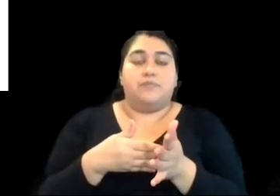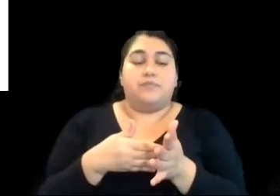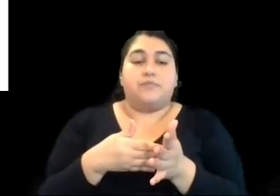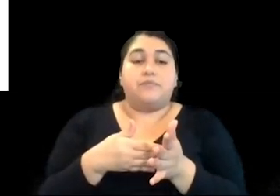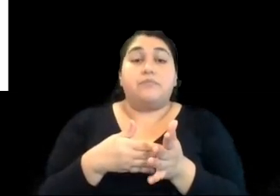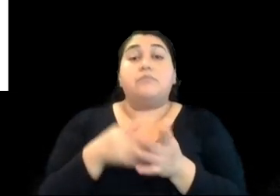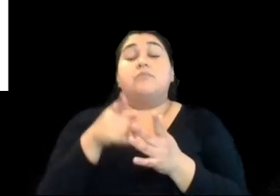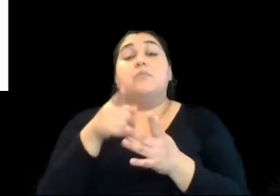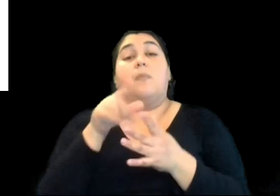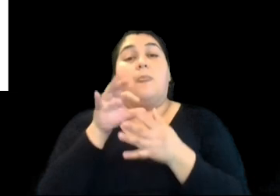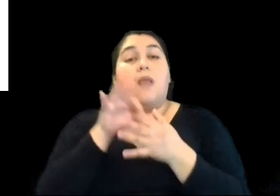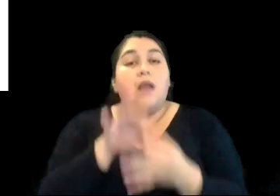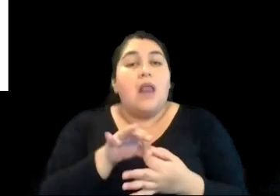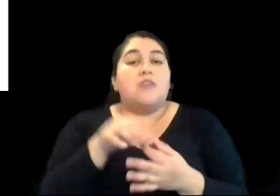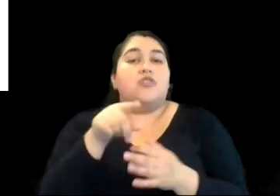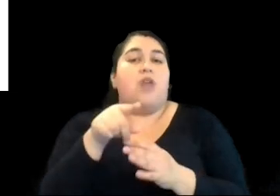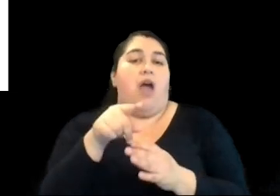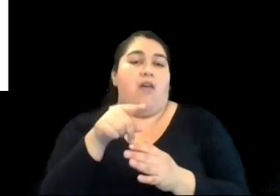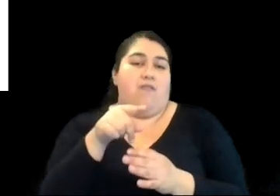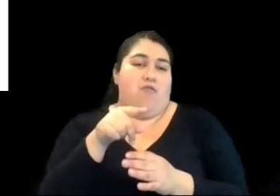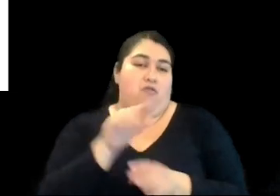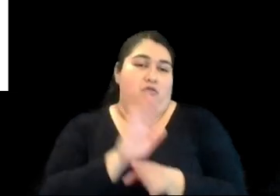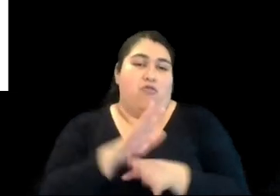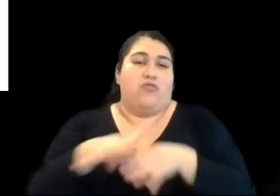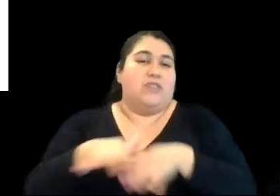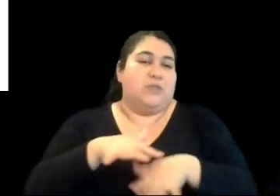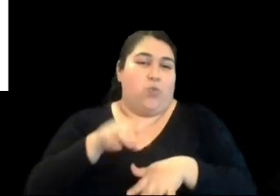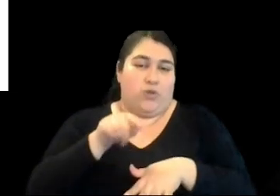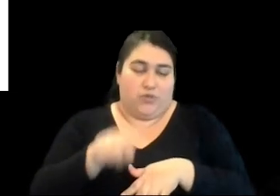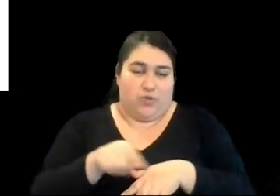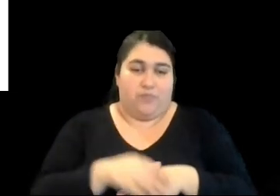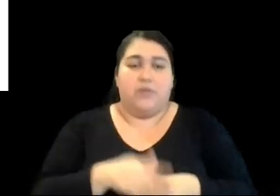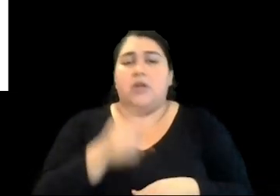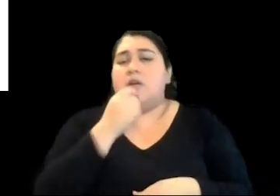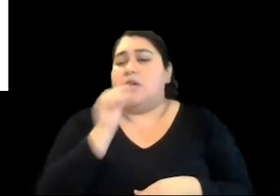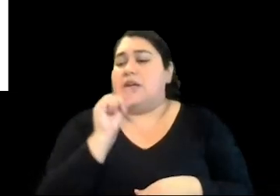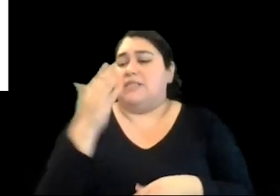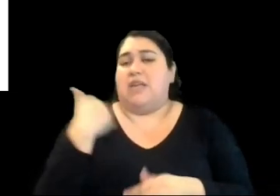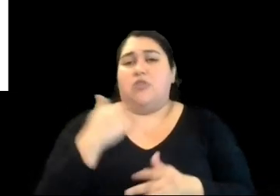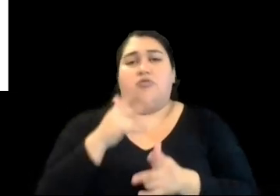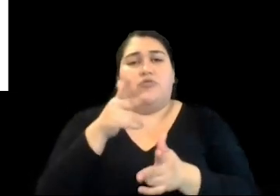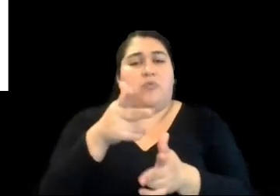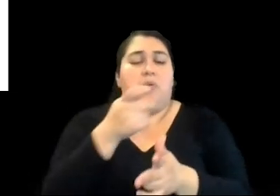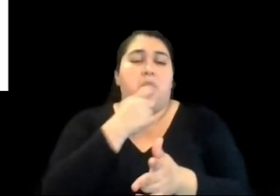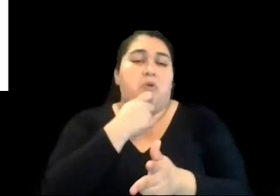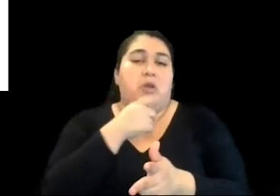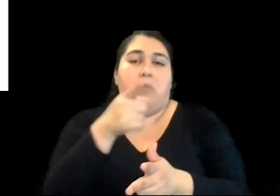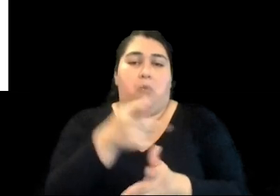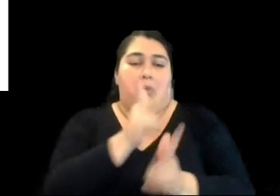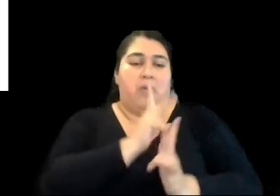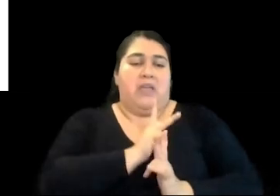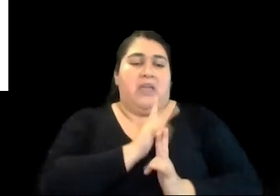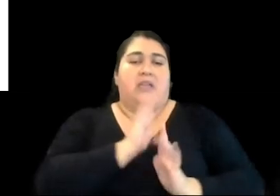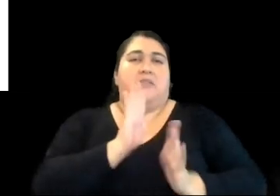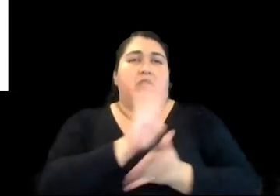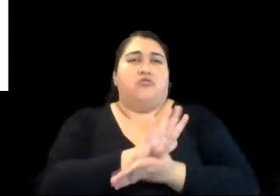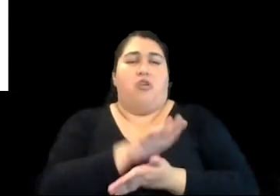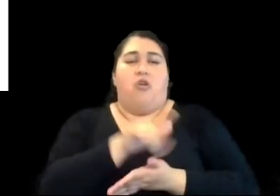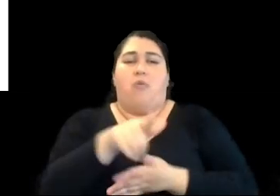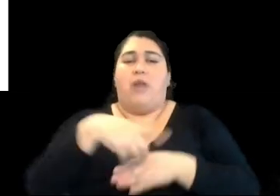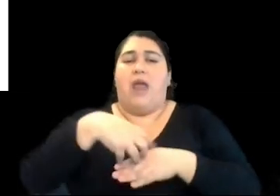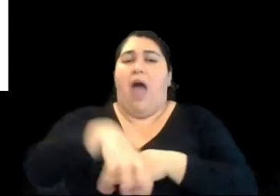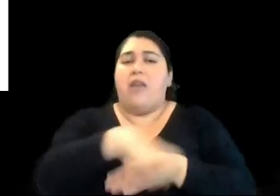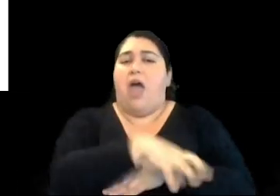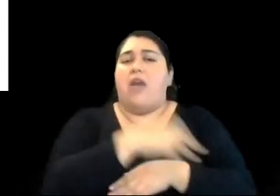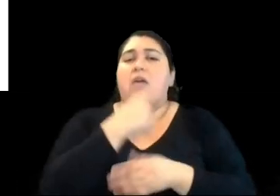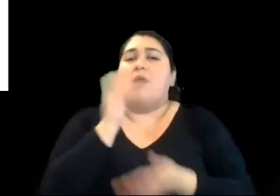relacionados con estas obligaciones. Nosotros dijimos recién, pero ¿cómo puede ser? Si vos, Estela, me acabás de mencionar que había multas que podían